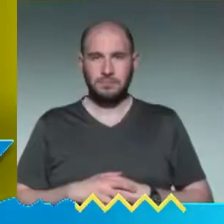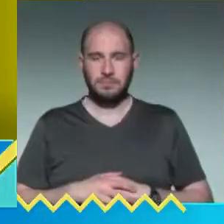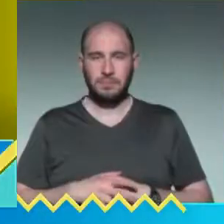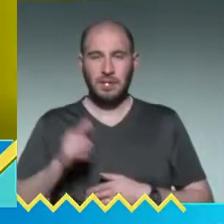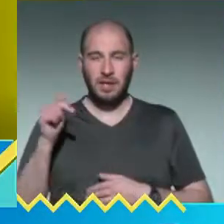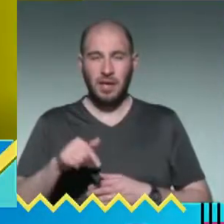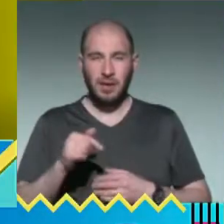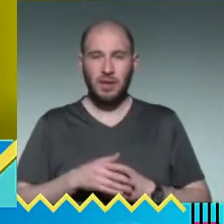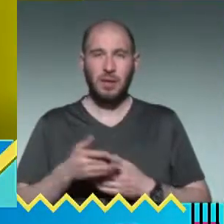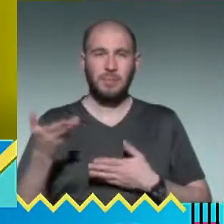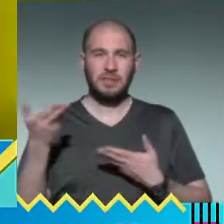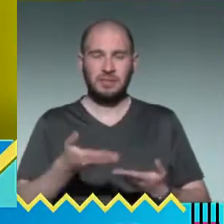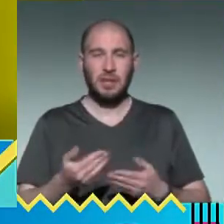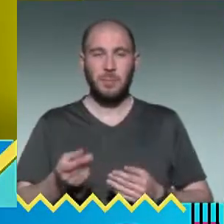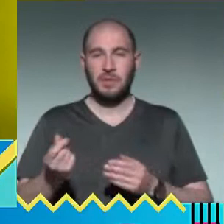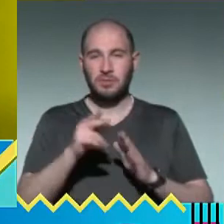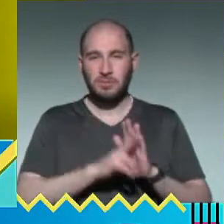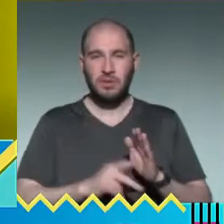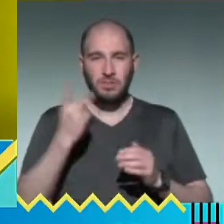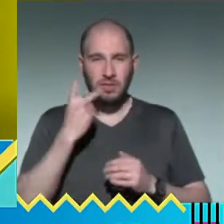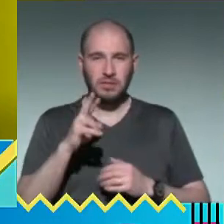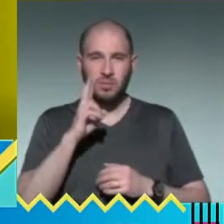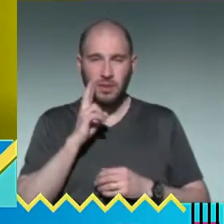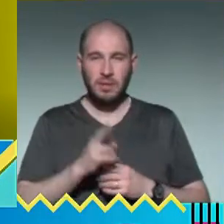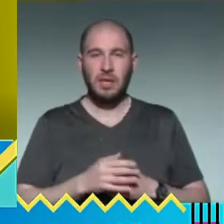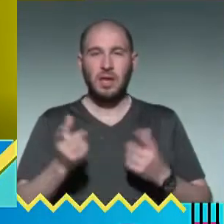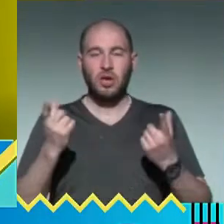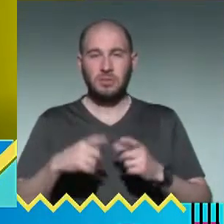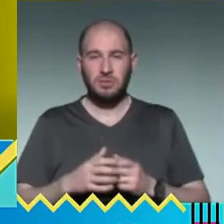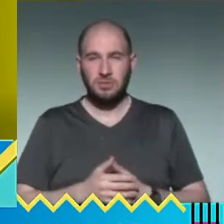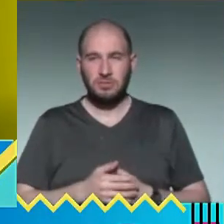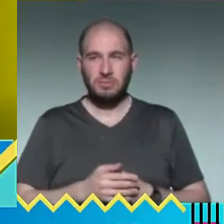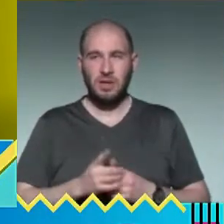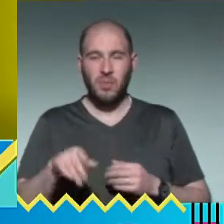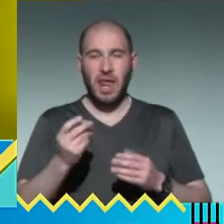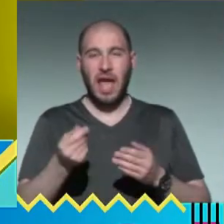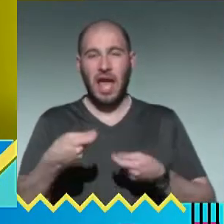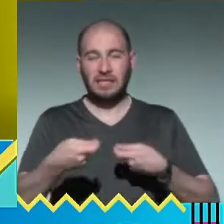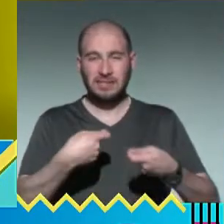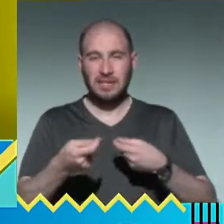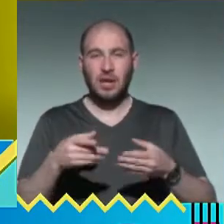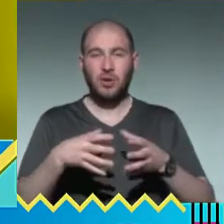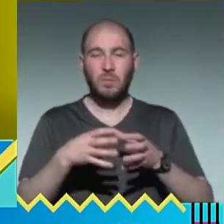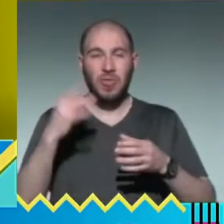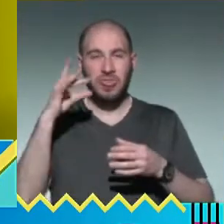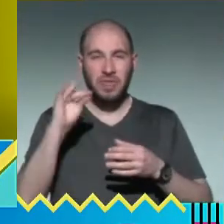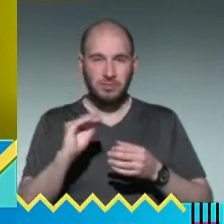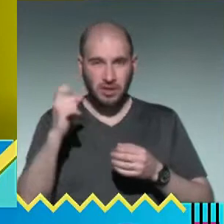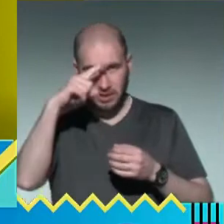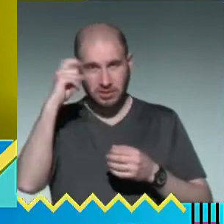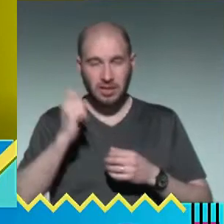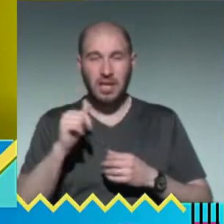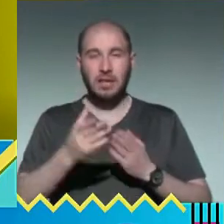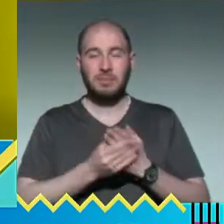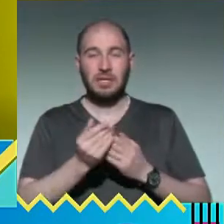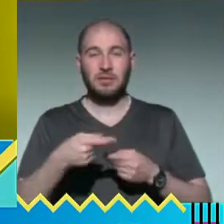Bien, ayer se presentó este presupuesto 2019 en la Comisión de Presupuesto y Hacienda de la Cámara de Diputados Nacional. Lo hizo el